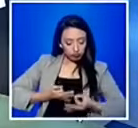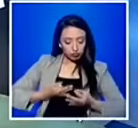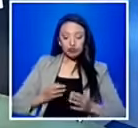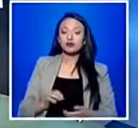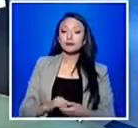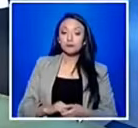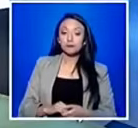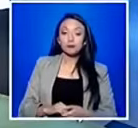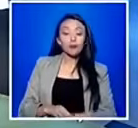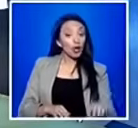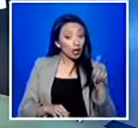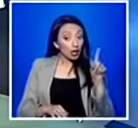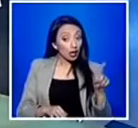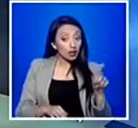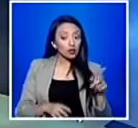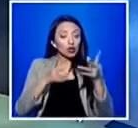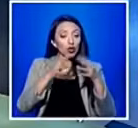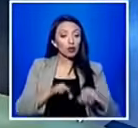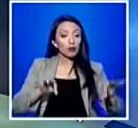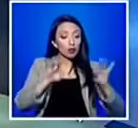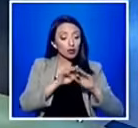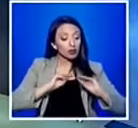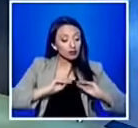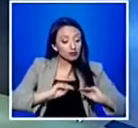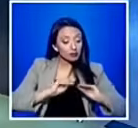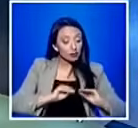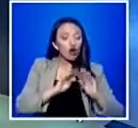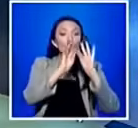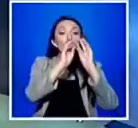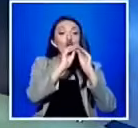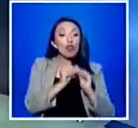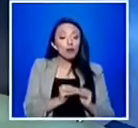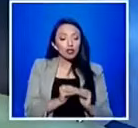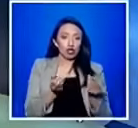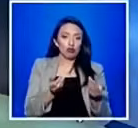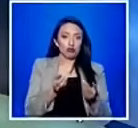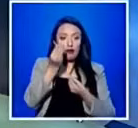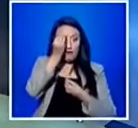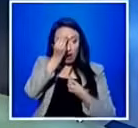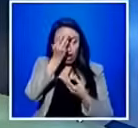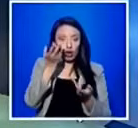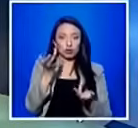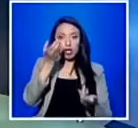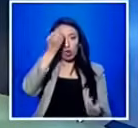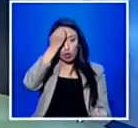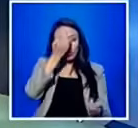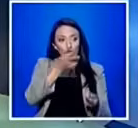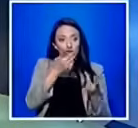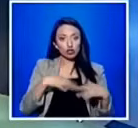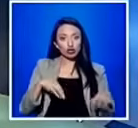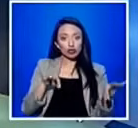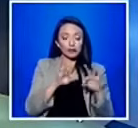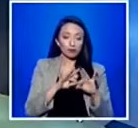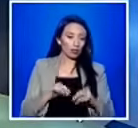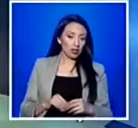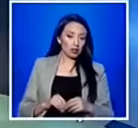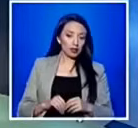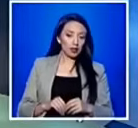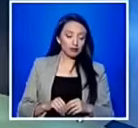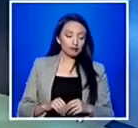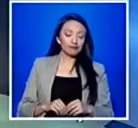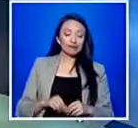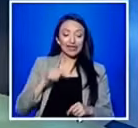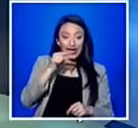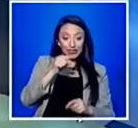es. Y eso va de la mano también con la crianza. Sí. Eso va también de la mano con los valores que nos enseñan en casa nuestros padres, el resto de los